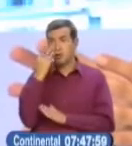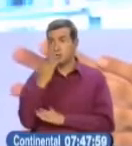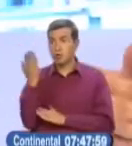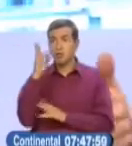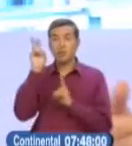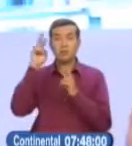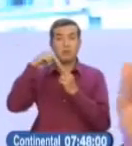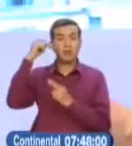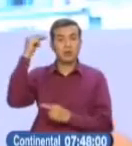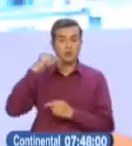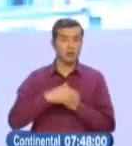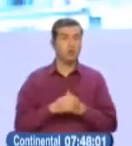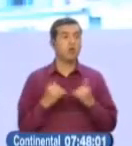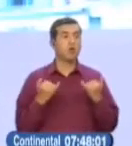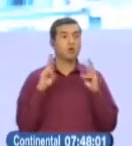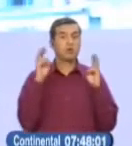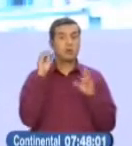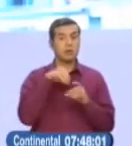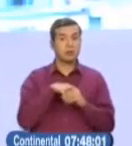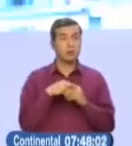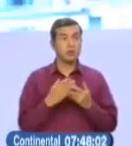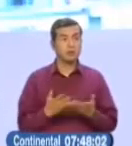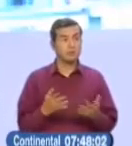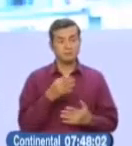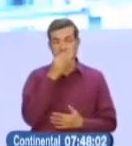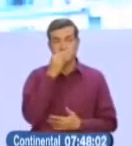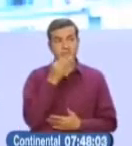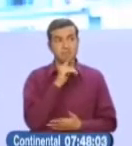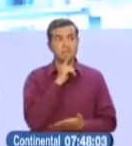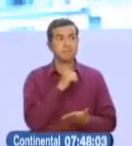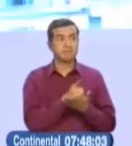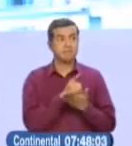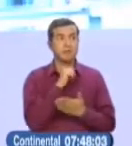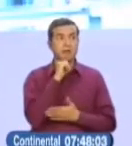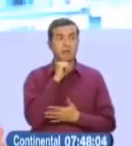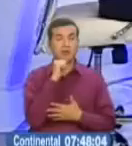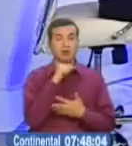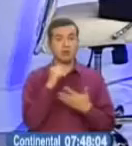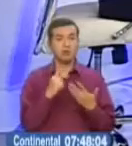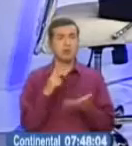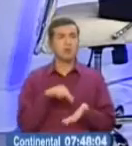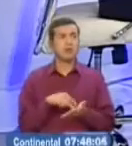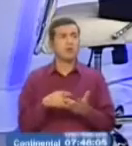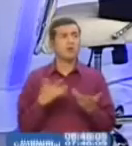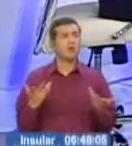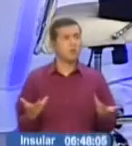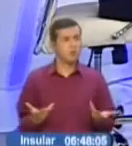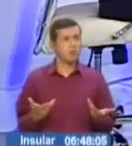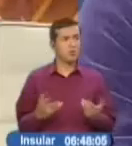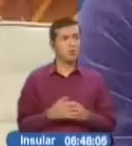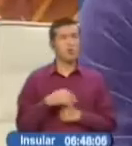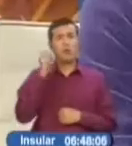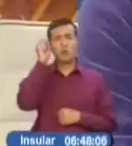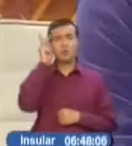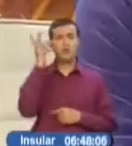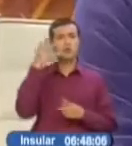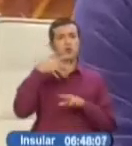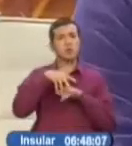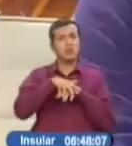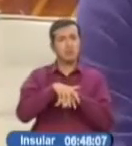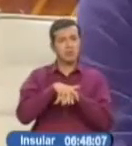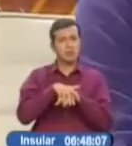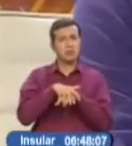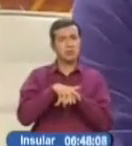aspectos regionales. Ahora en los aspectos internos, indudablemente también tenemos una tarea por delante. Pero eso es el aspecto de vista de la integración,